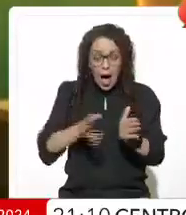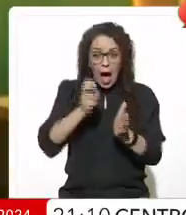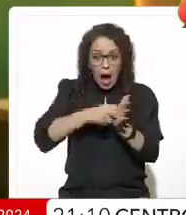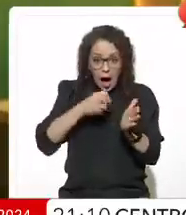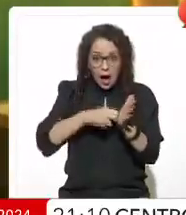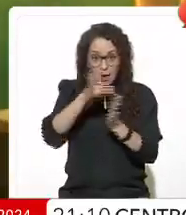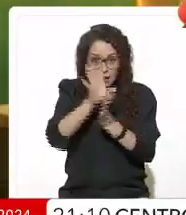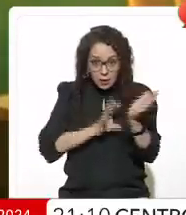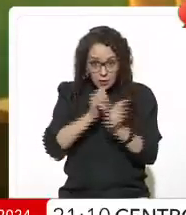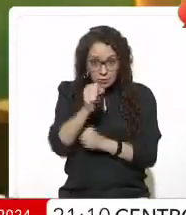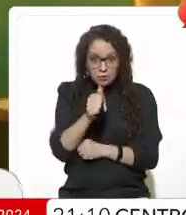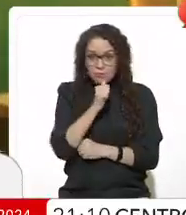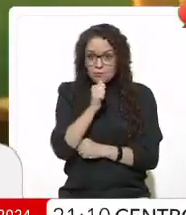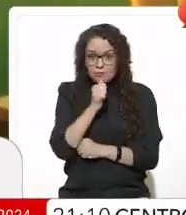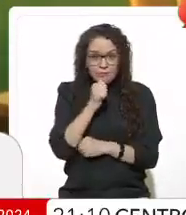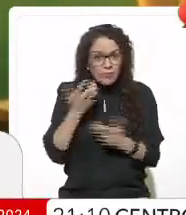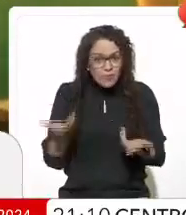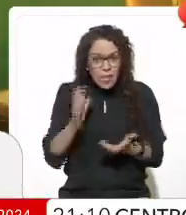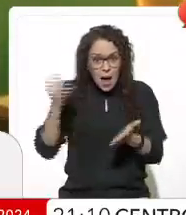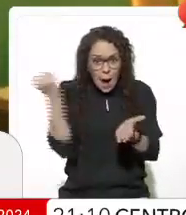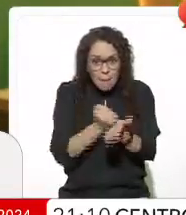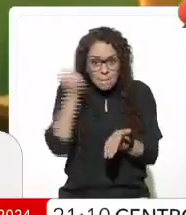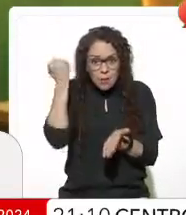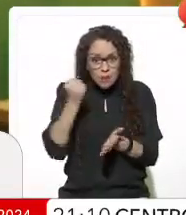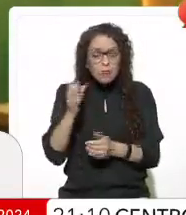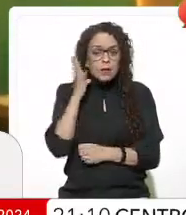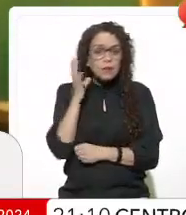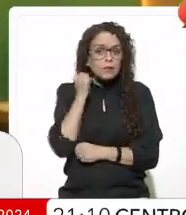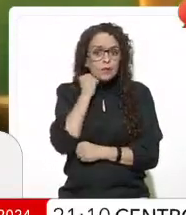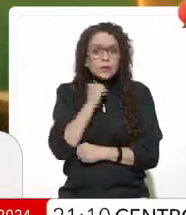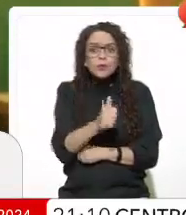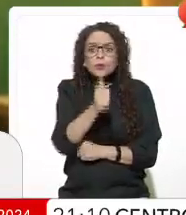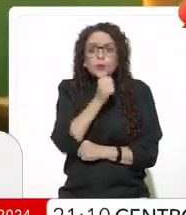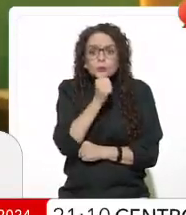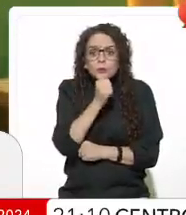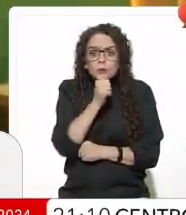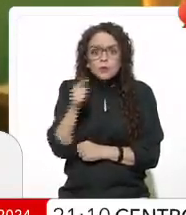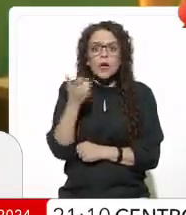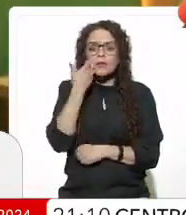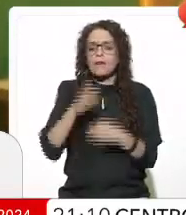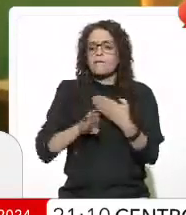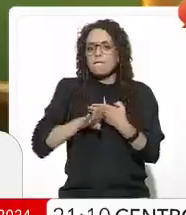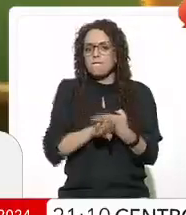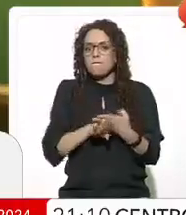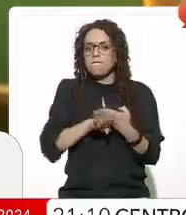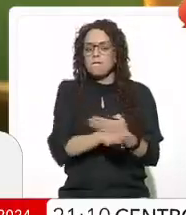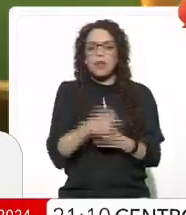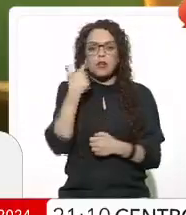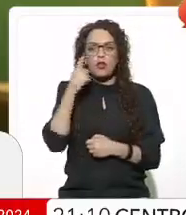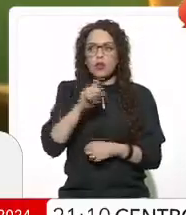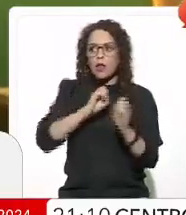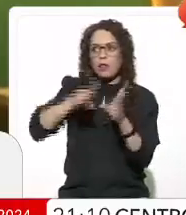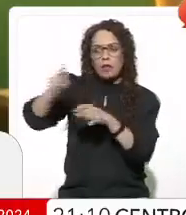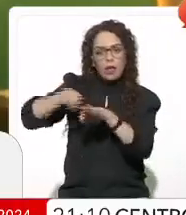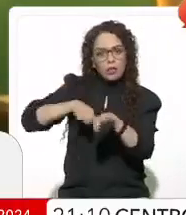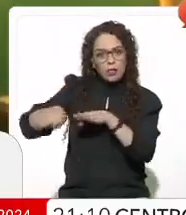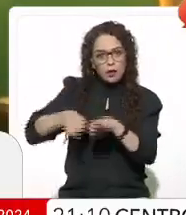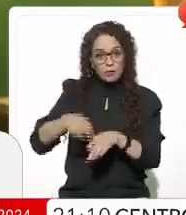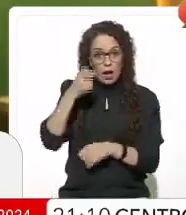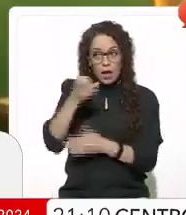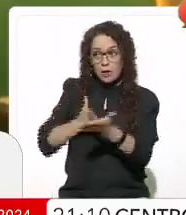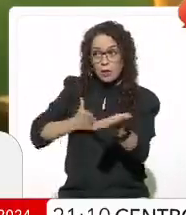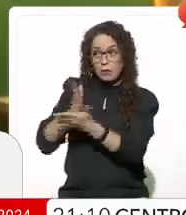siquiera hay una adición, ni siquiera se ha aprobado por la segunda cámara. Están impidiendo que funcione el poder legislativo. Es una invasión de